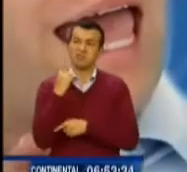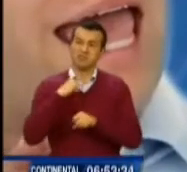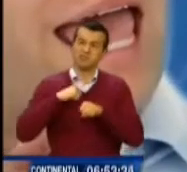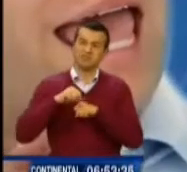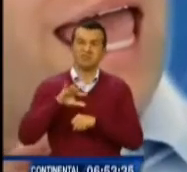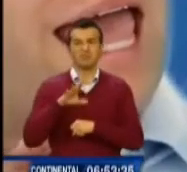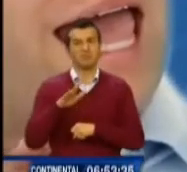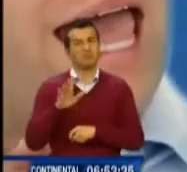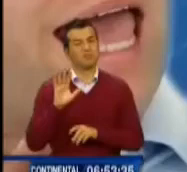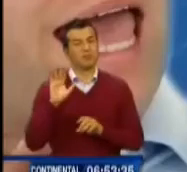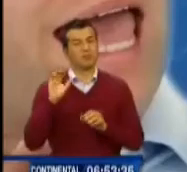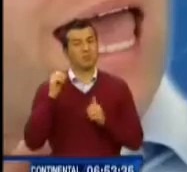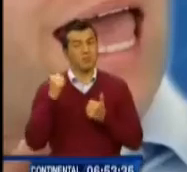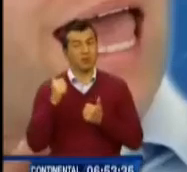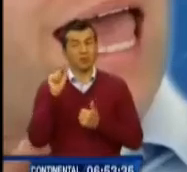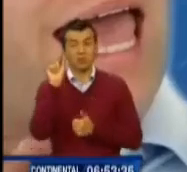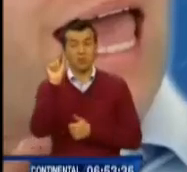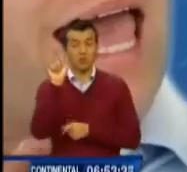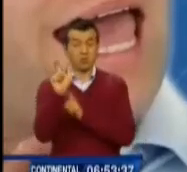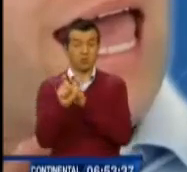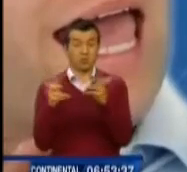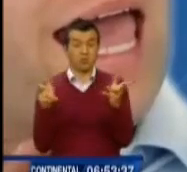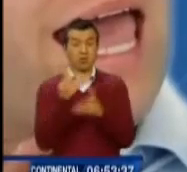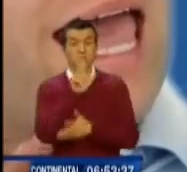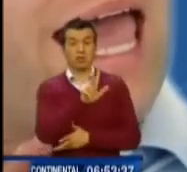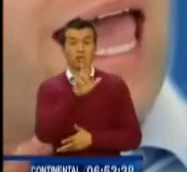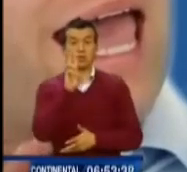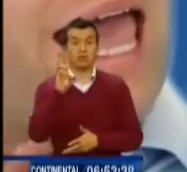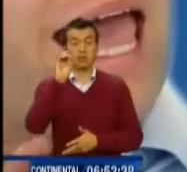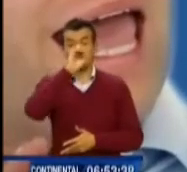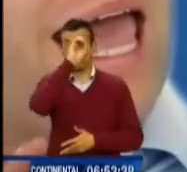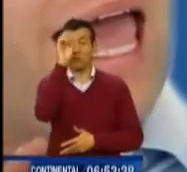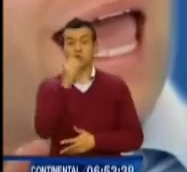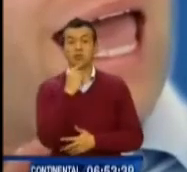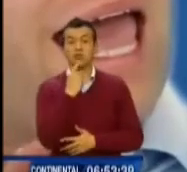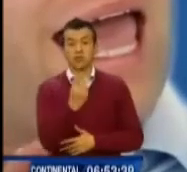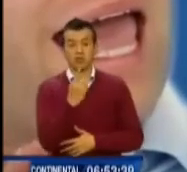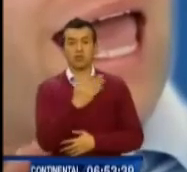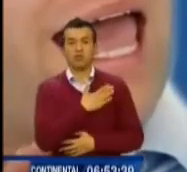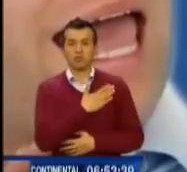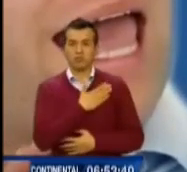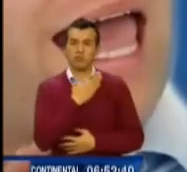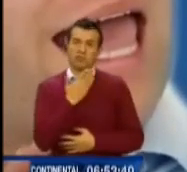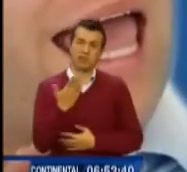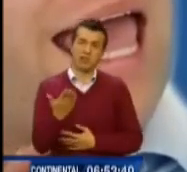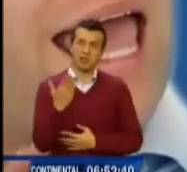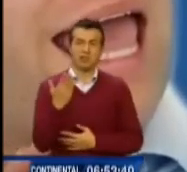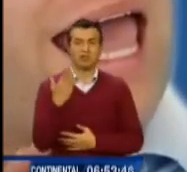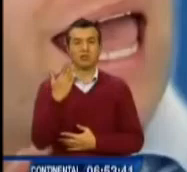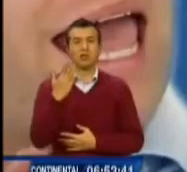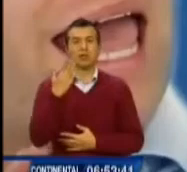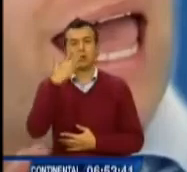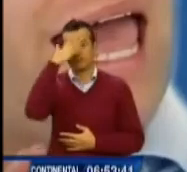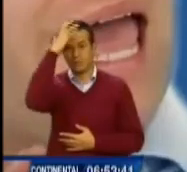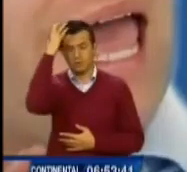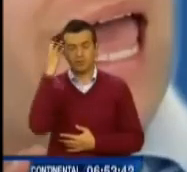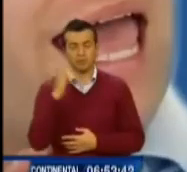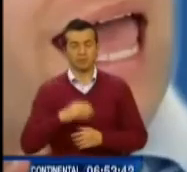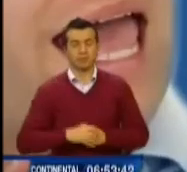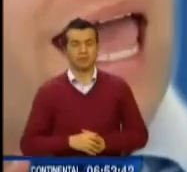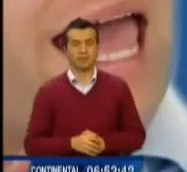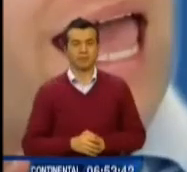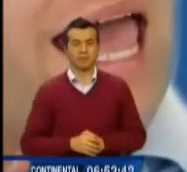gestión del alcalde mauricio rodas mientras que el 36 por ciento dicen que le creen al burgomaestre alexis moncayo